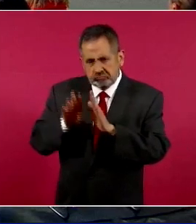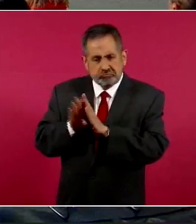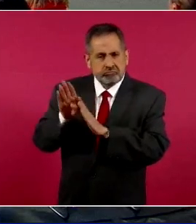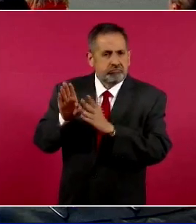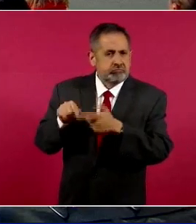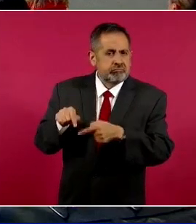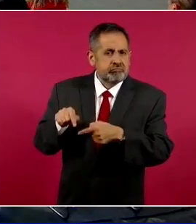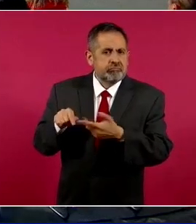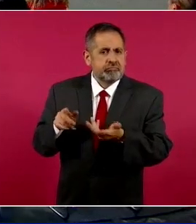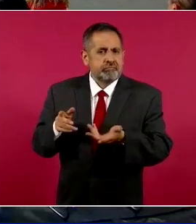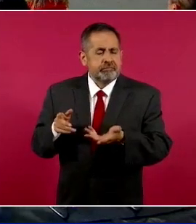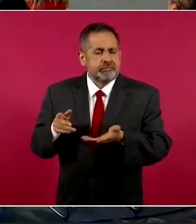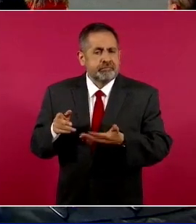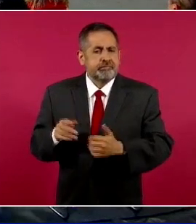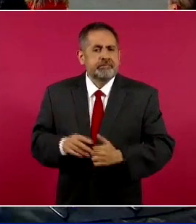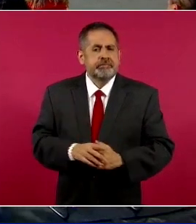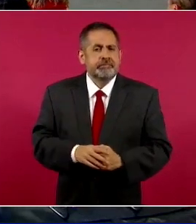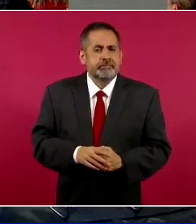sobre